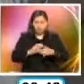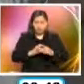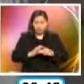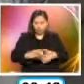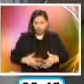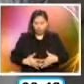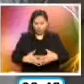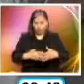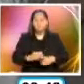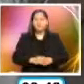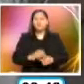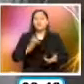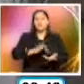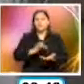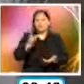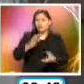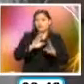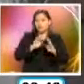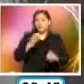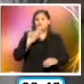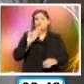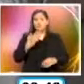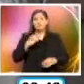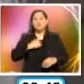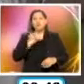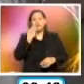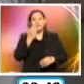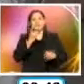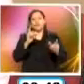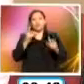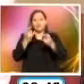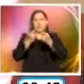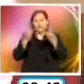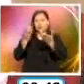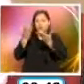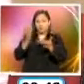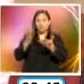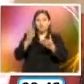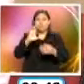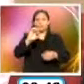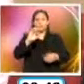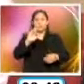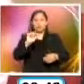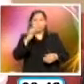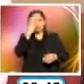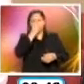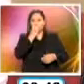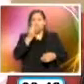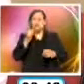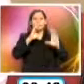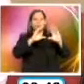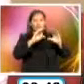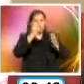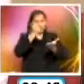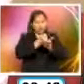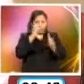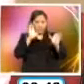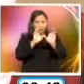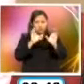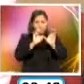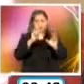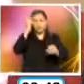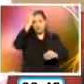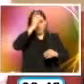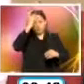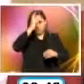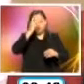bienvenida. ¿Cómo estás? Gracias, Enrique, muy bien, muchas gracias. Yo quisiera dar una breve semblanza de quién es Cora Maravillas. Ella es instructora certificada en